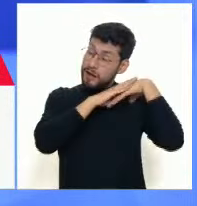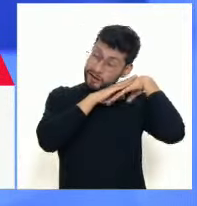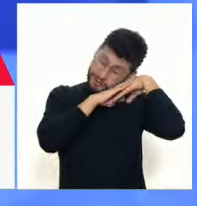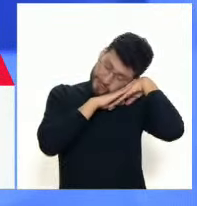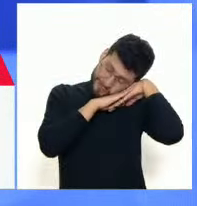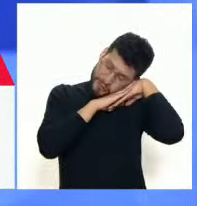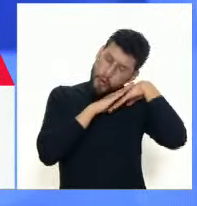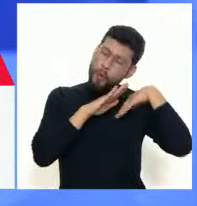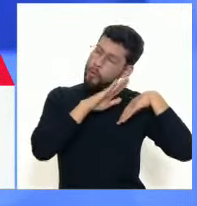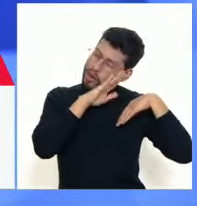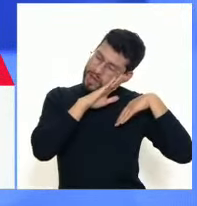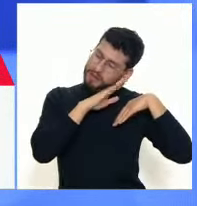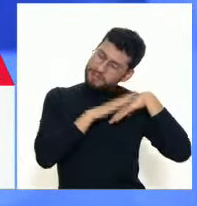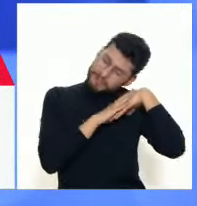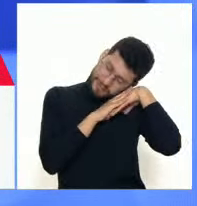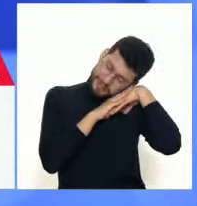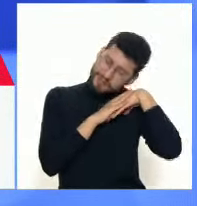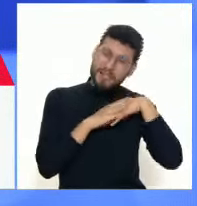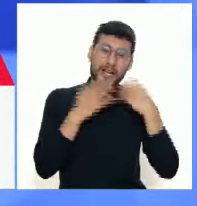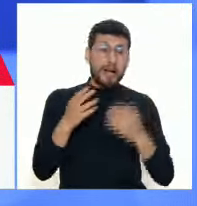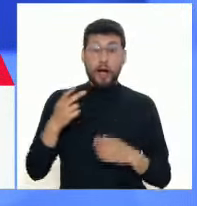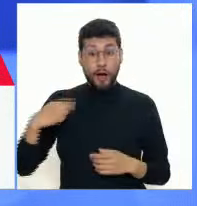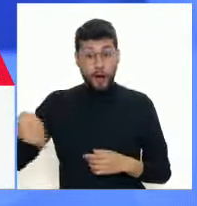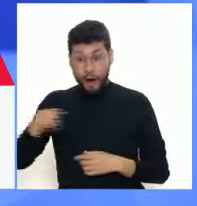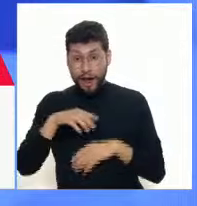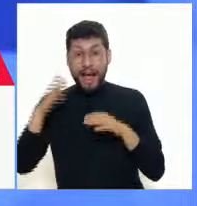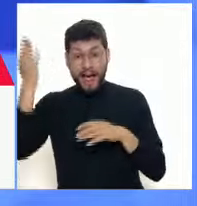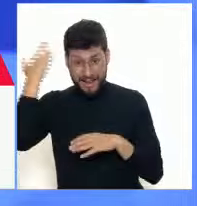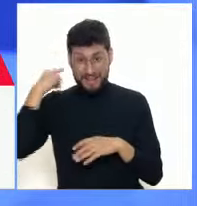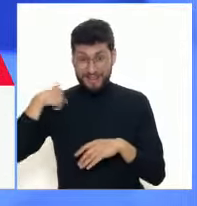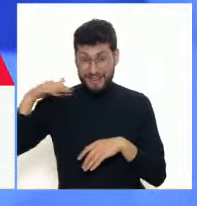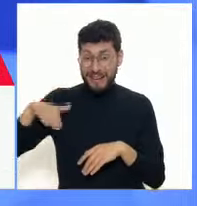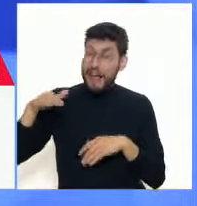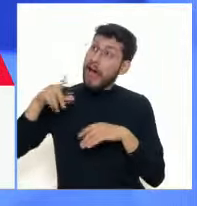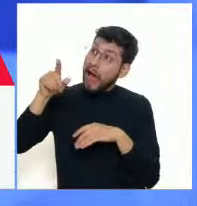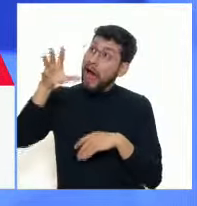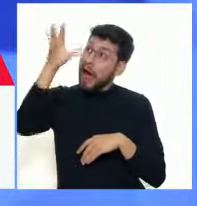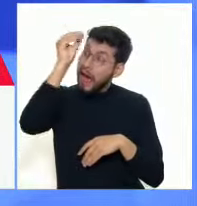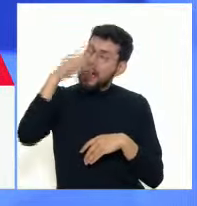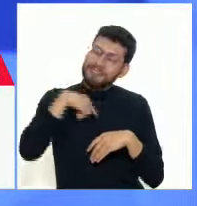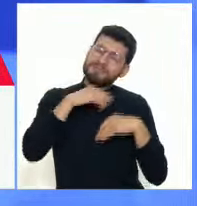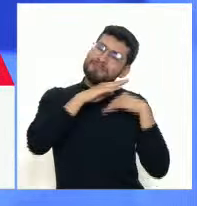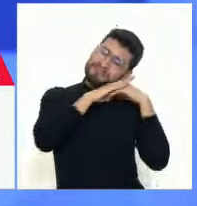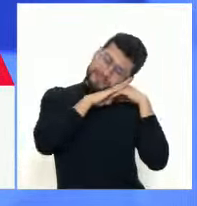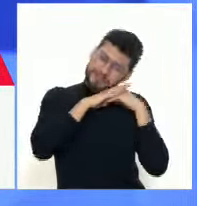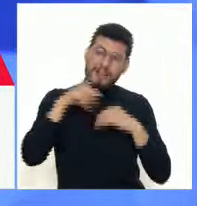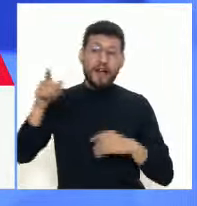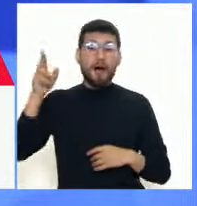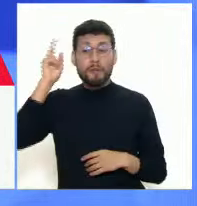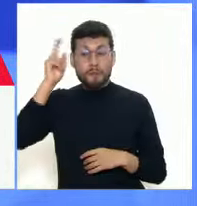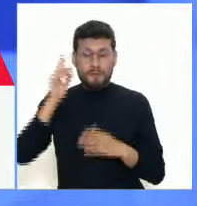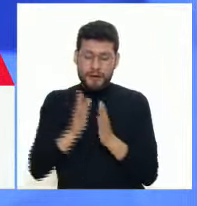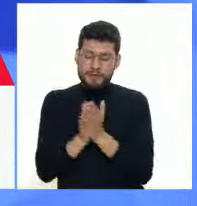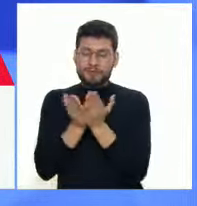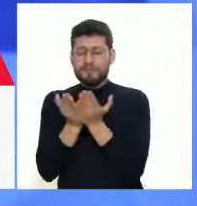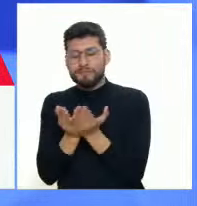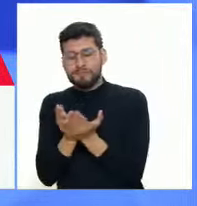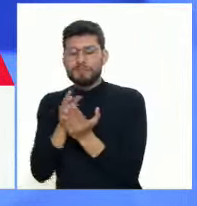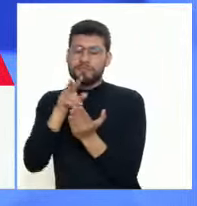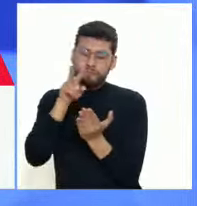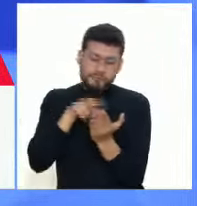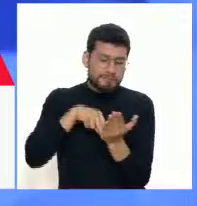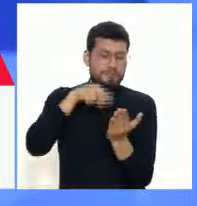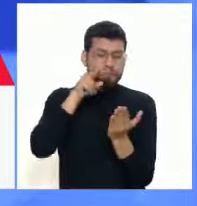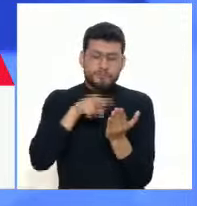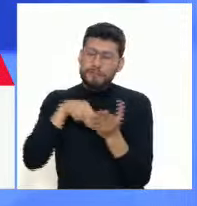y duerman. Y todos nos poníamos en esta posición y la profesora caminaba con su libro y nos